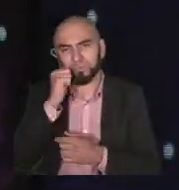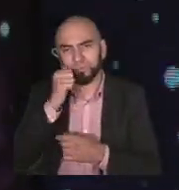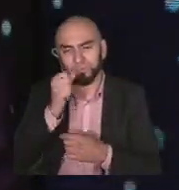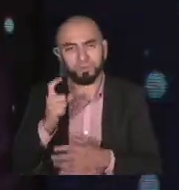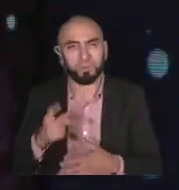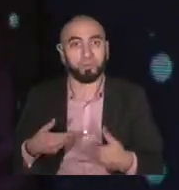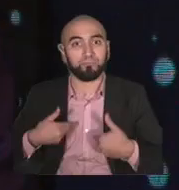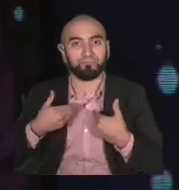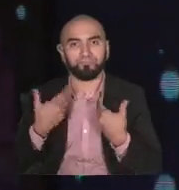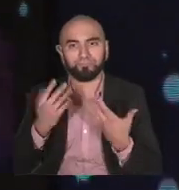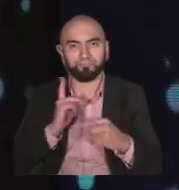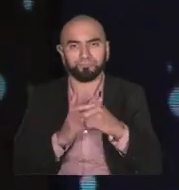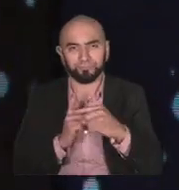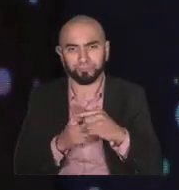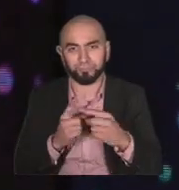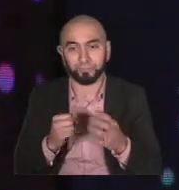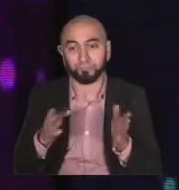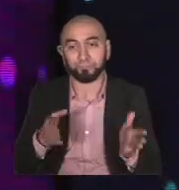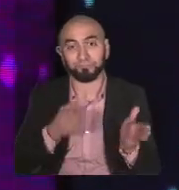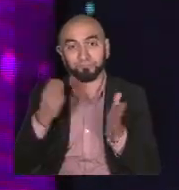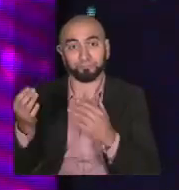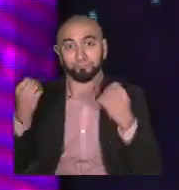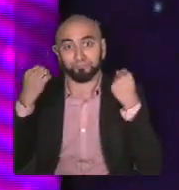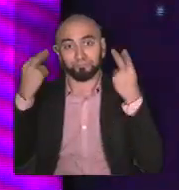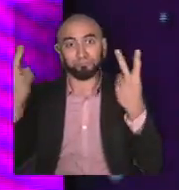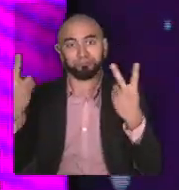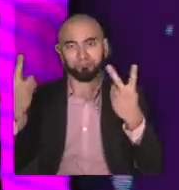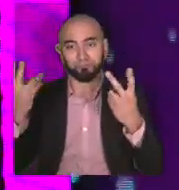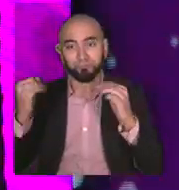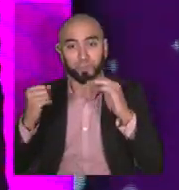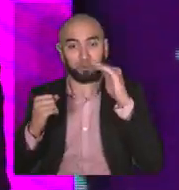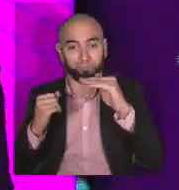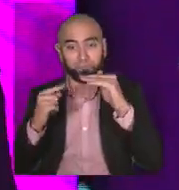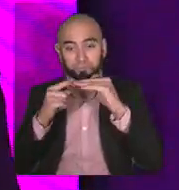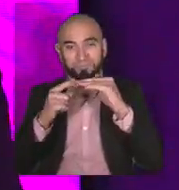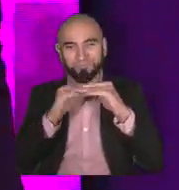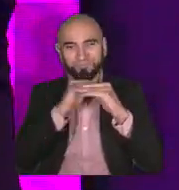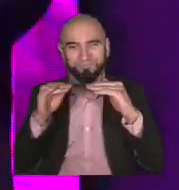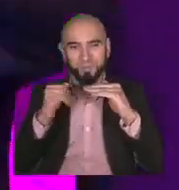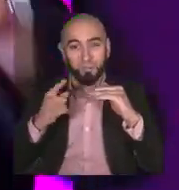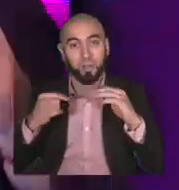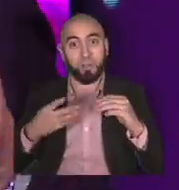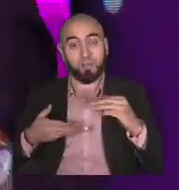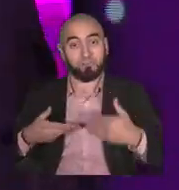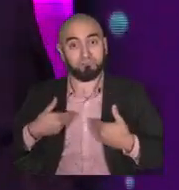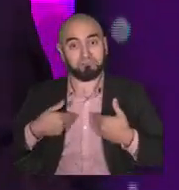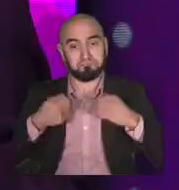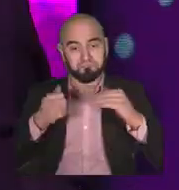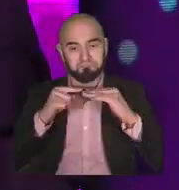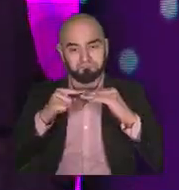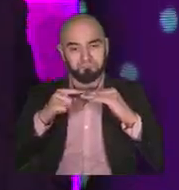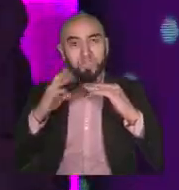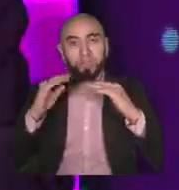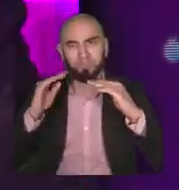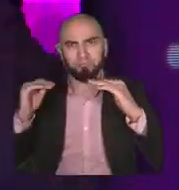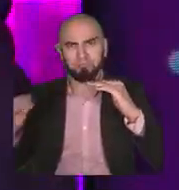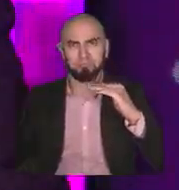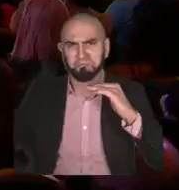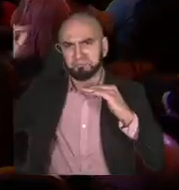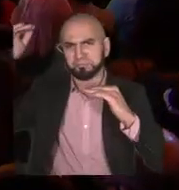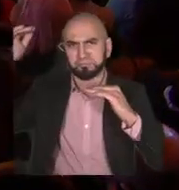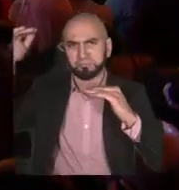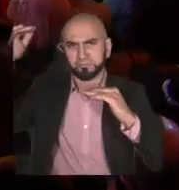otro lado, están por arriba de ese nivel óptimo. Entonces, ellos se tienen que alejar un poco y bajar su